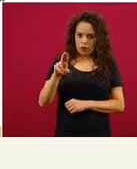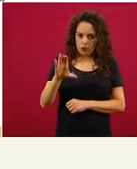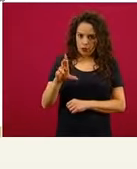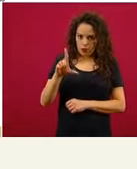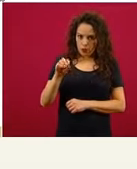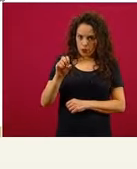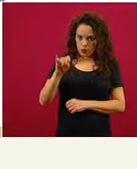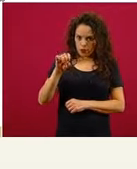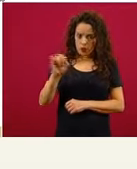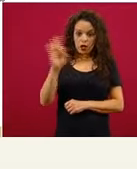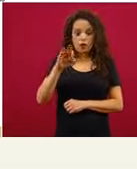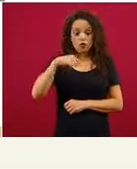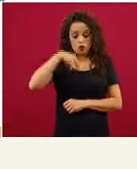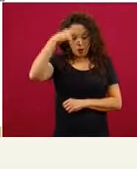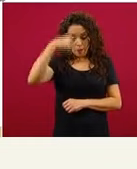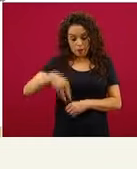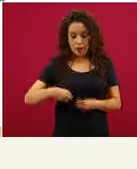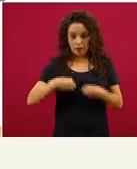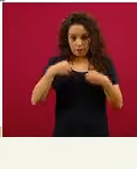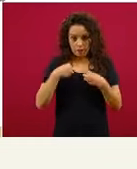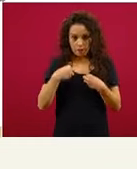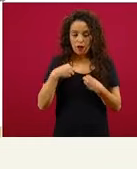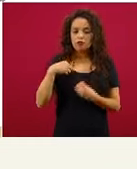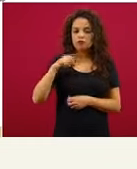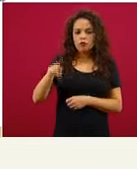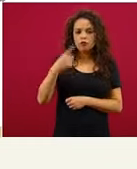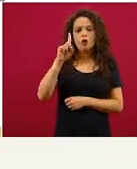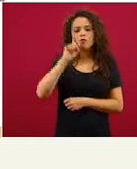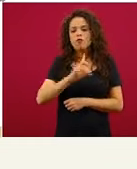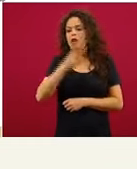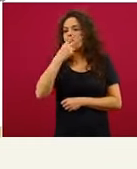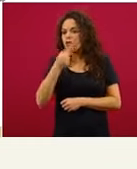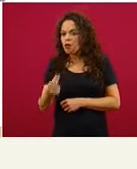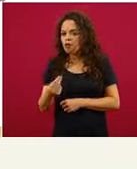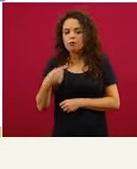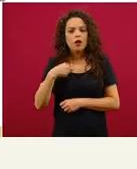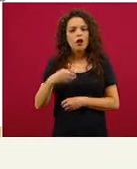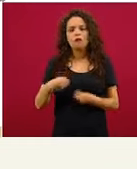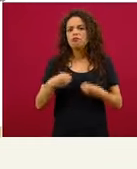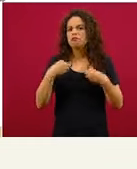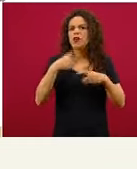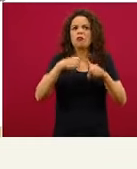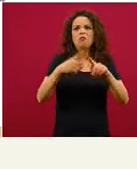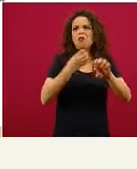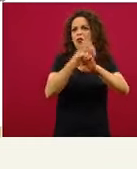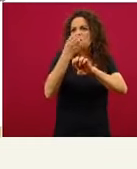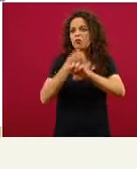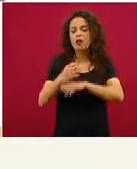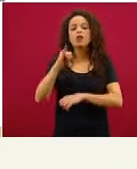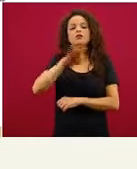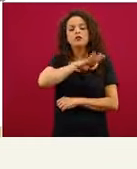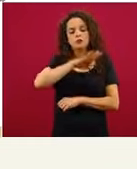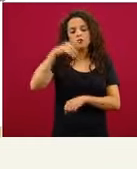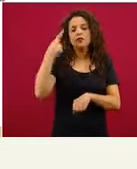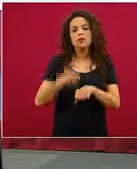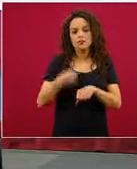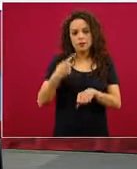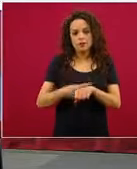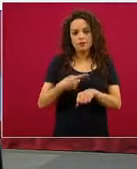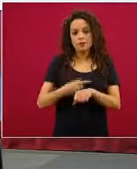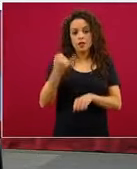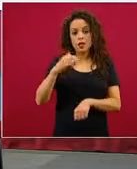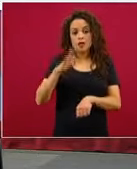soy hombre o soy mujer de cualquier edad y vivo en cualquier entidad de México, puedo tener tuberculosis si tengo más de 2